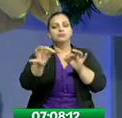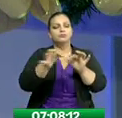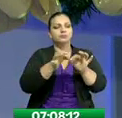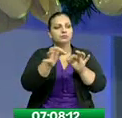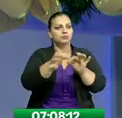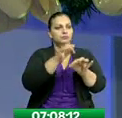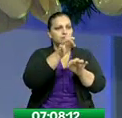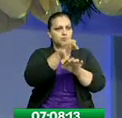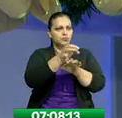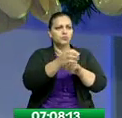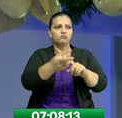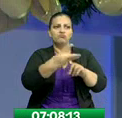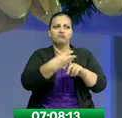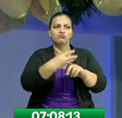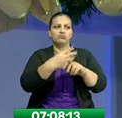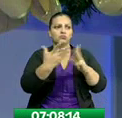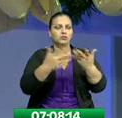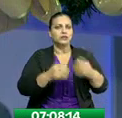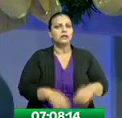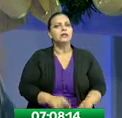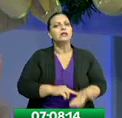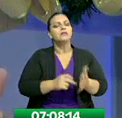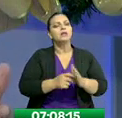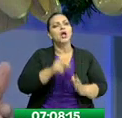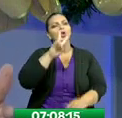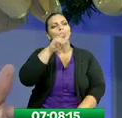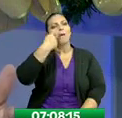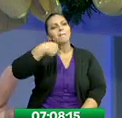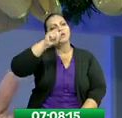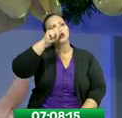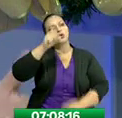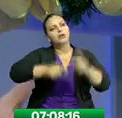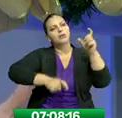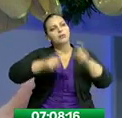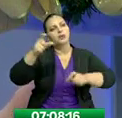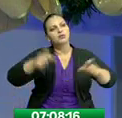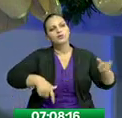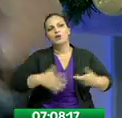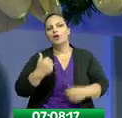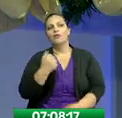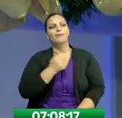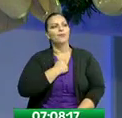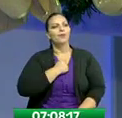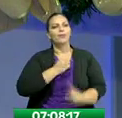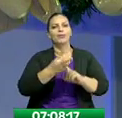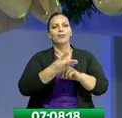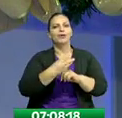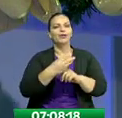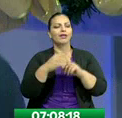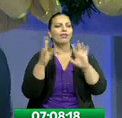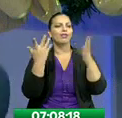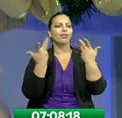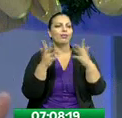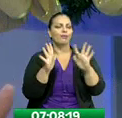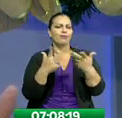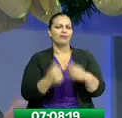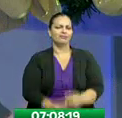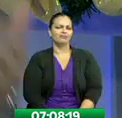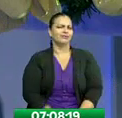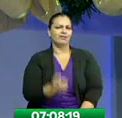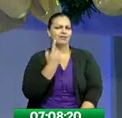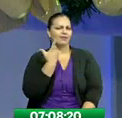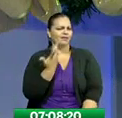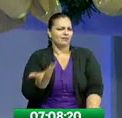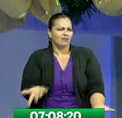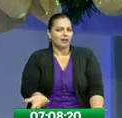fuera del sistema de conectividad. Es absurdo que por décadas no están excluidos. Hoy lo estamos incluyendo, hasta septiembre de 2020